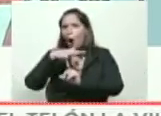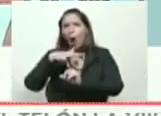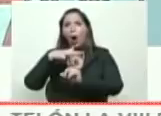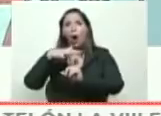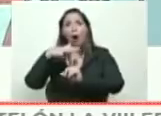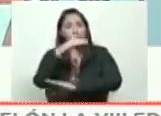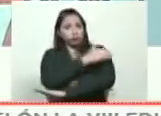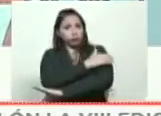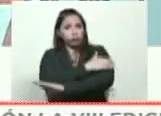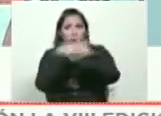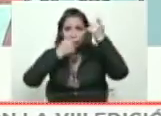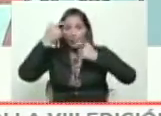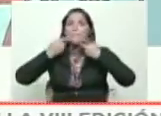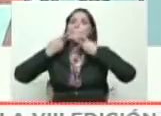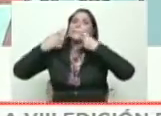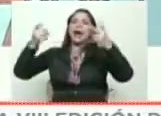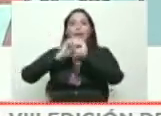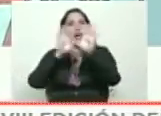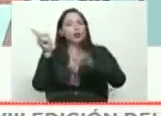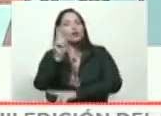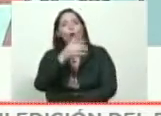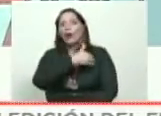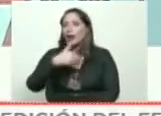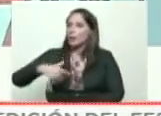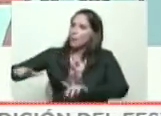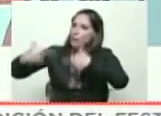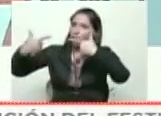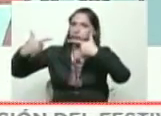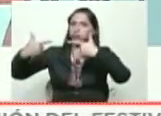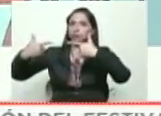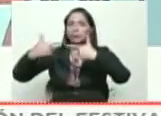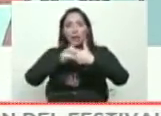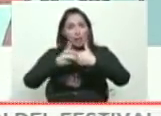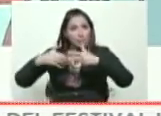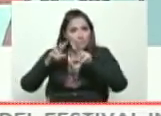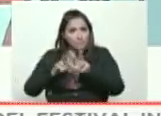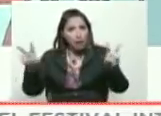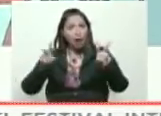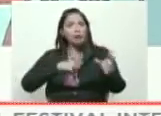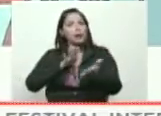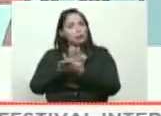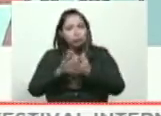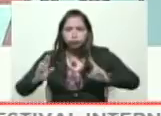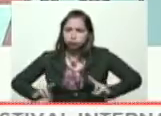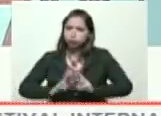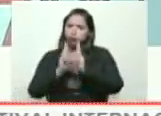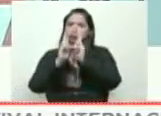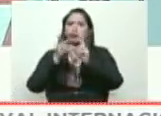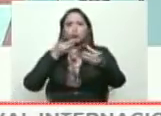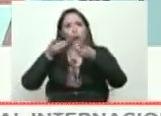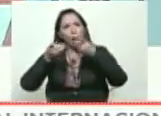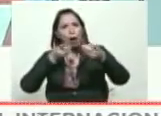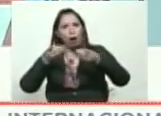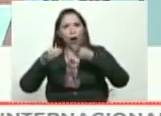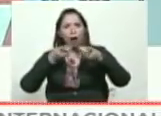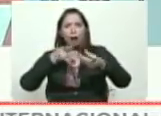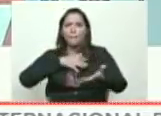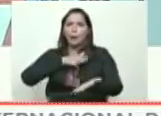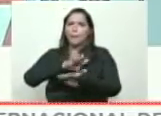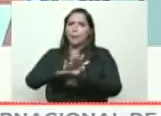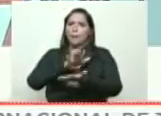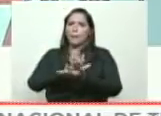opositora, dio un mensaje muy claro: no queremos confrontación, queremos paz, queremos encuentro, queremos diálogo, queremos